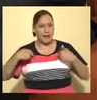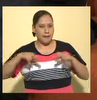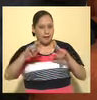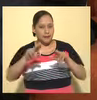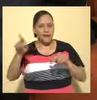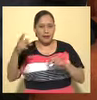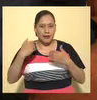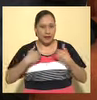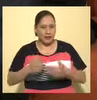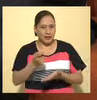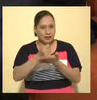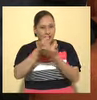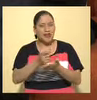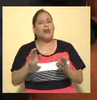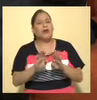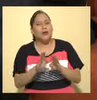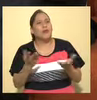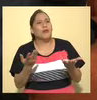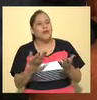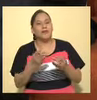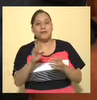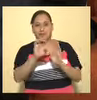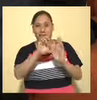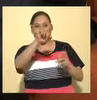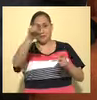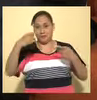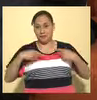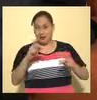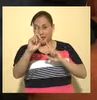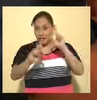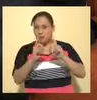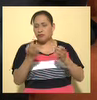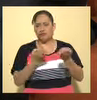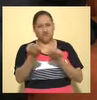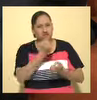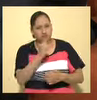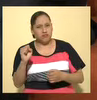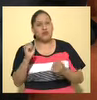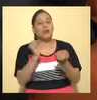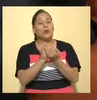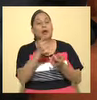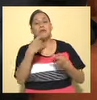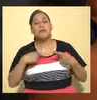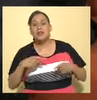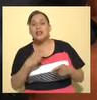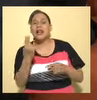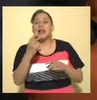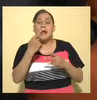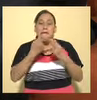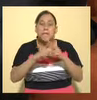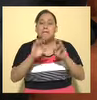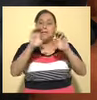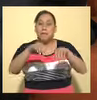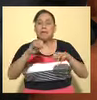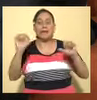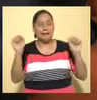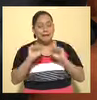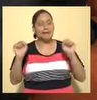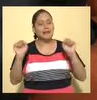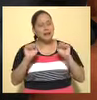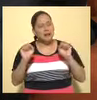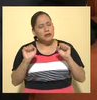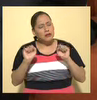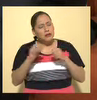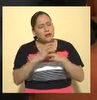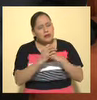de rehabilitación, ¿cómo se puede? Porque los deportistas que son de alto rendimiento y las personas que luego empiezan a correr y de repente se lastiman,